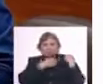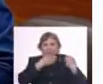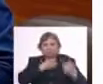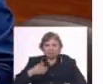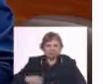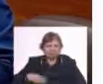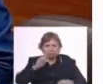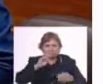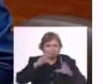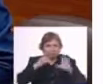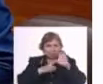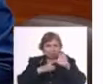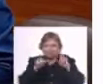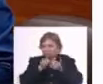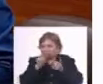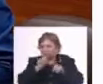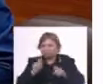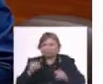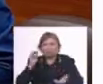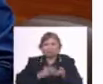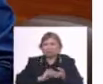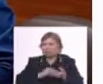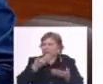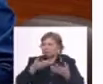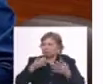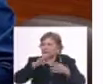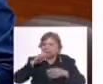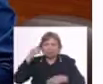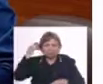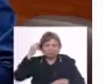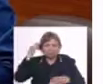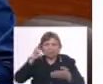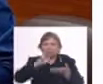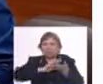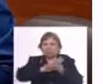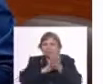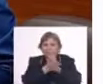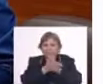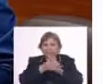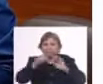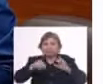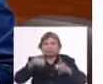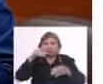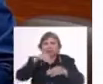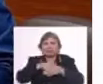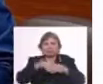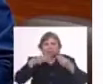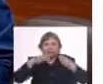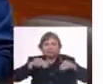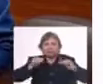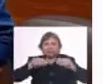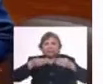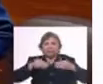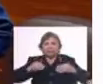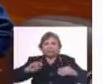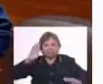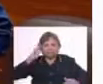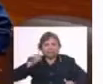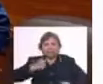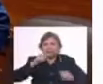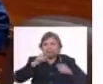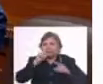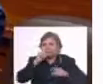popular. Y finalmente, para renovar la política, que se exonere por esta elección, que se flexibilice la militancia de un